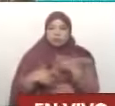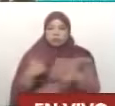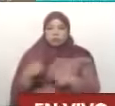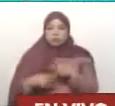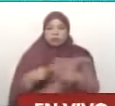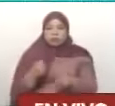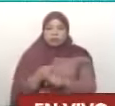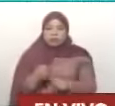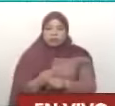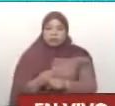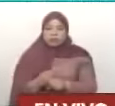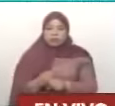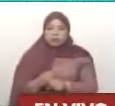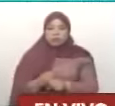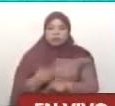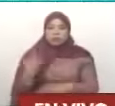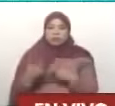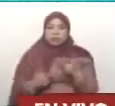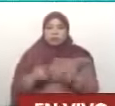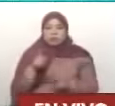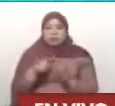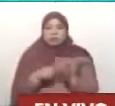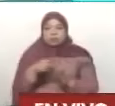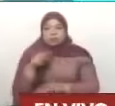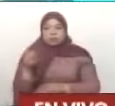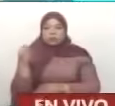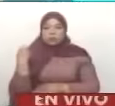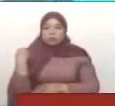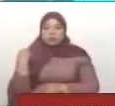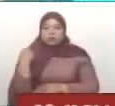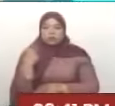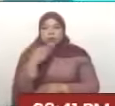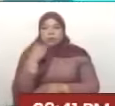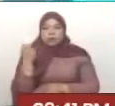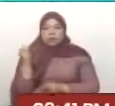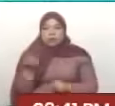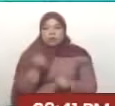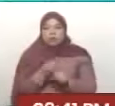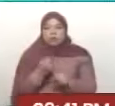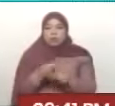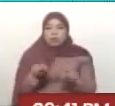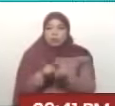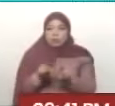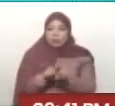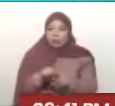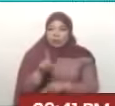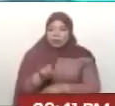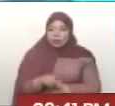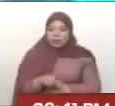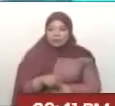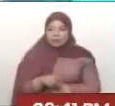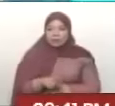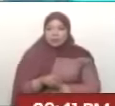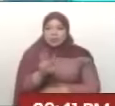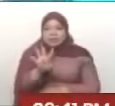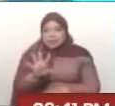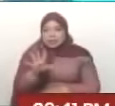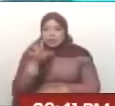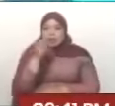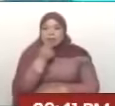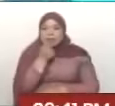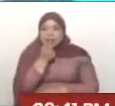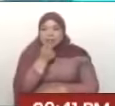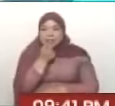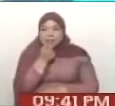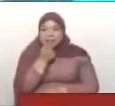proceso de organización de ese torneo. ¿Cómo es que lo llaman? Béisbol file. ¿File? File de 5.